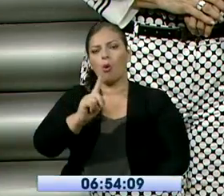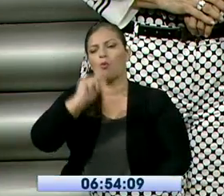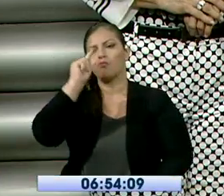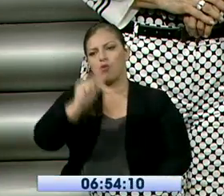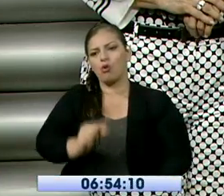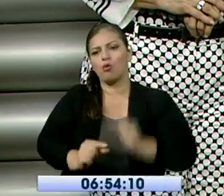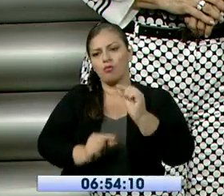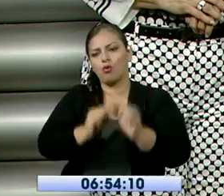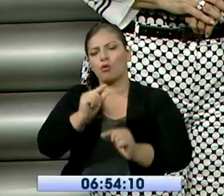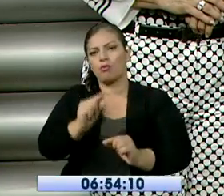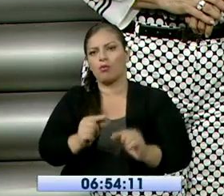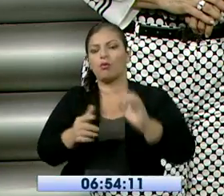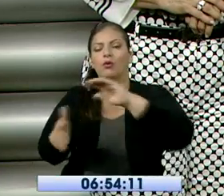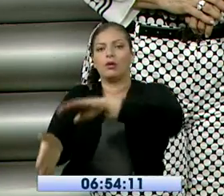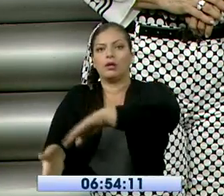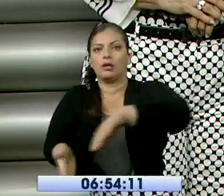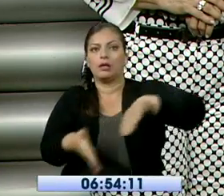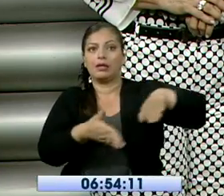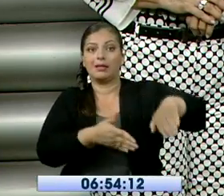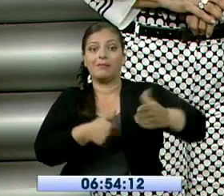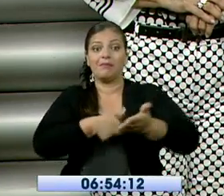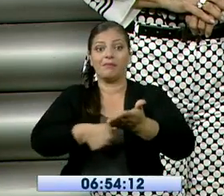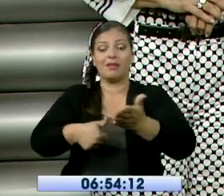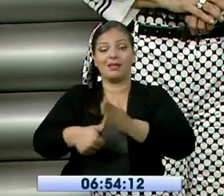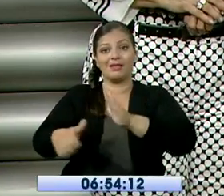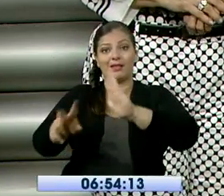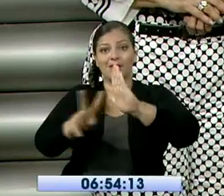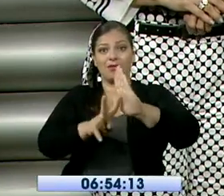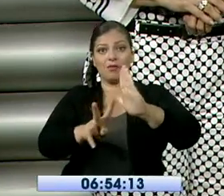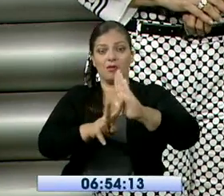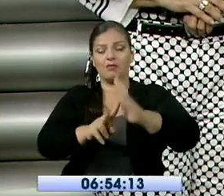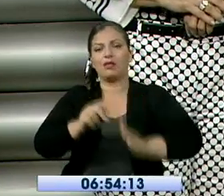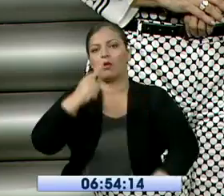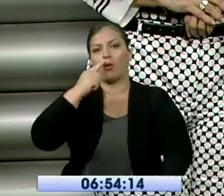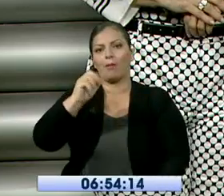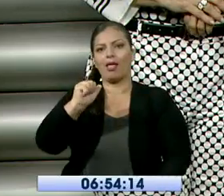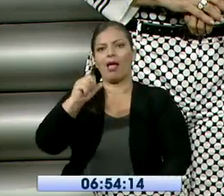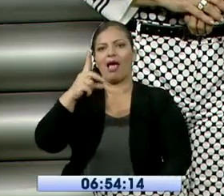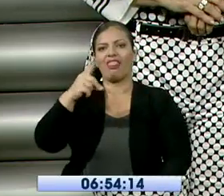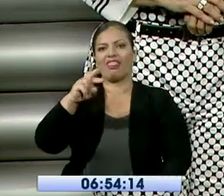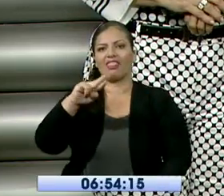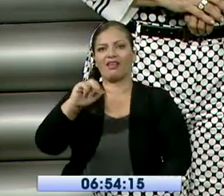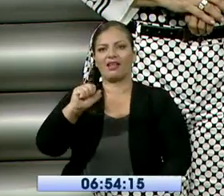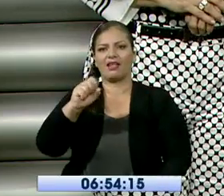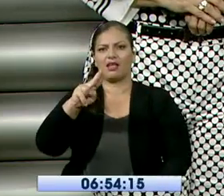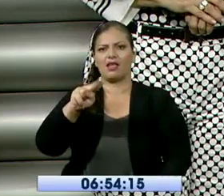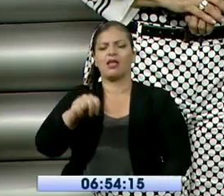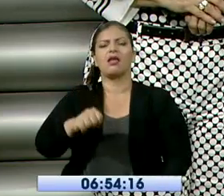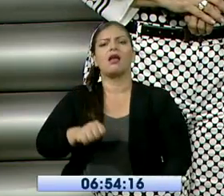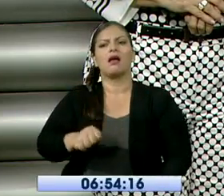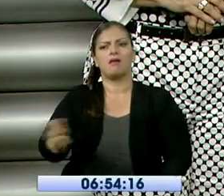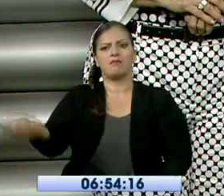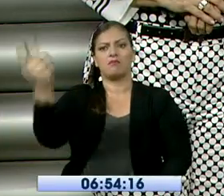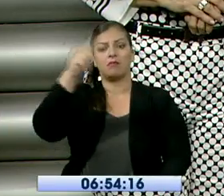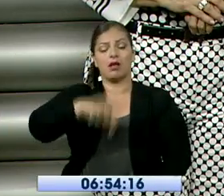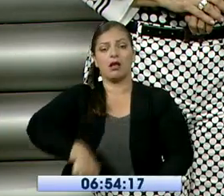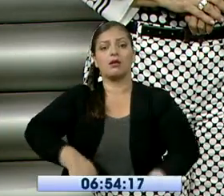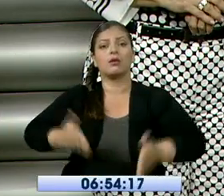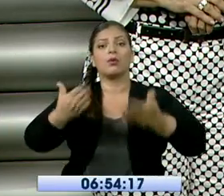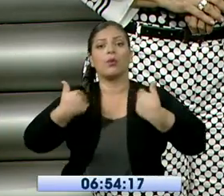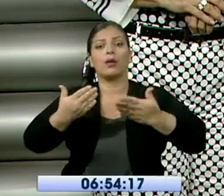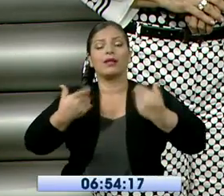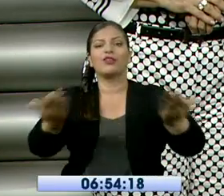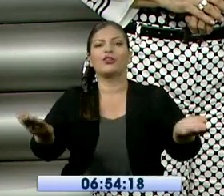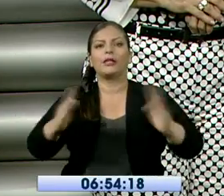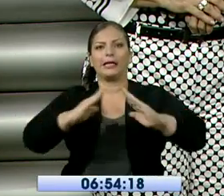El ministro de Vivienda, Adrián Sandó, ya cumplió agenda en Guayaquil. El funcionario constató obras realizadas en el sector de Socio